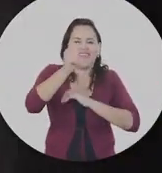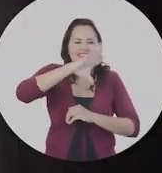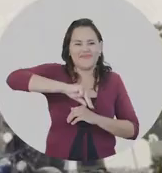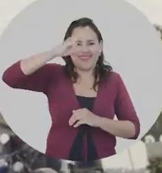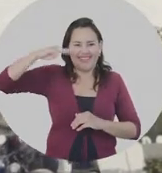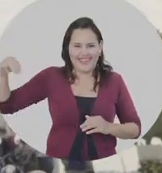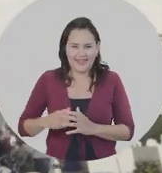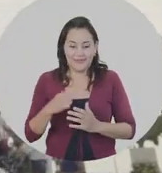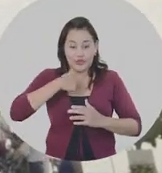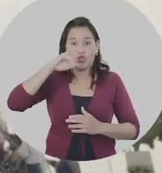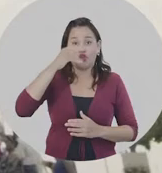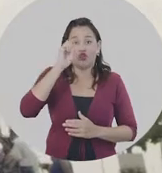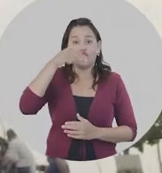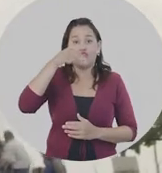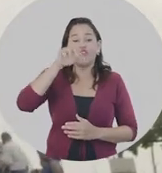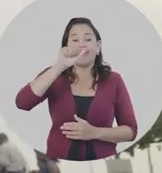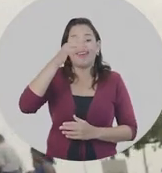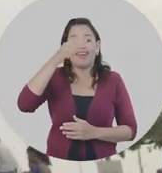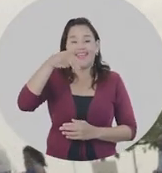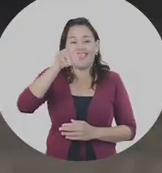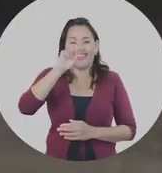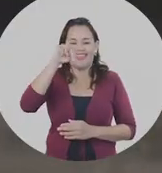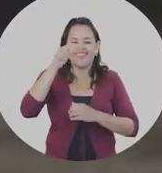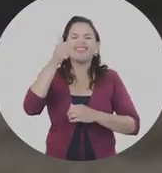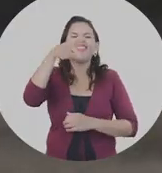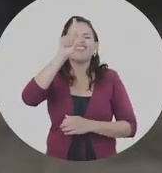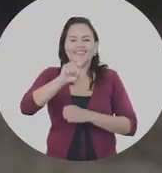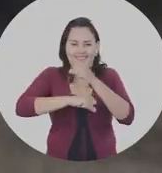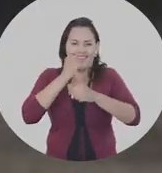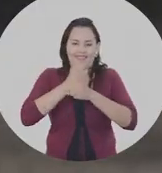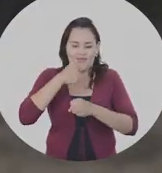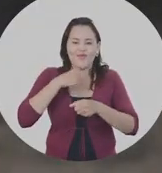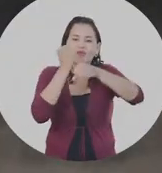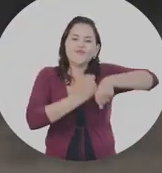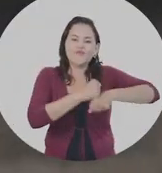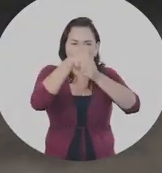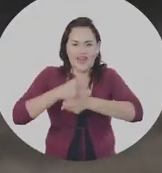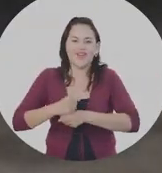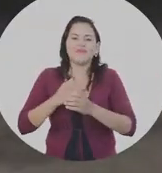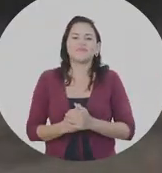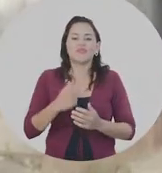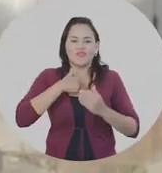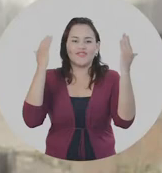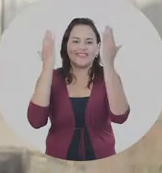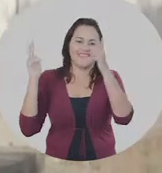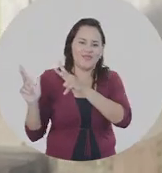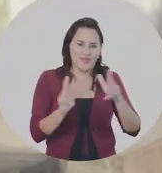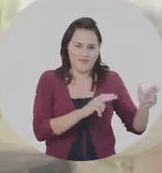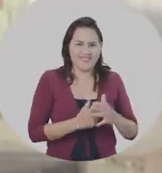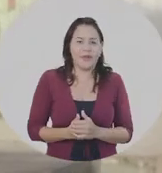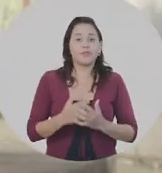Magdalena. Mi nombre es Jonathan Pérez Barandica, tengo 16 años, soy del Banco Magdalena, estoy estudiando en la Universidad Magdalena Cine